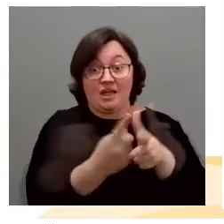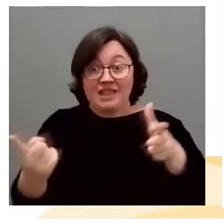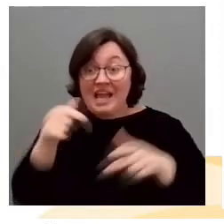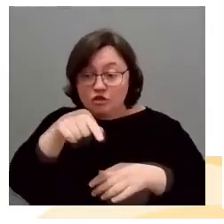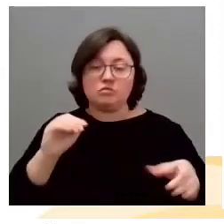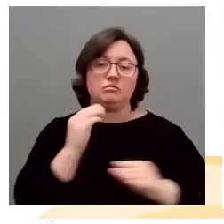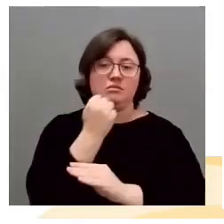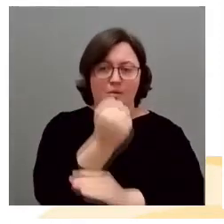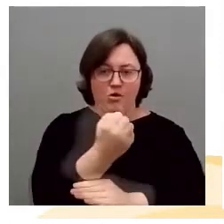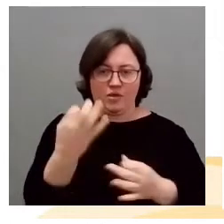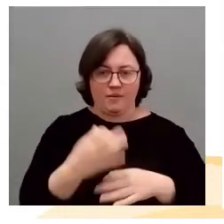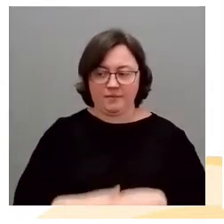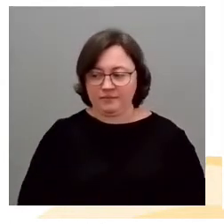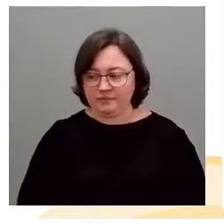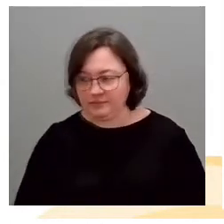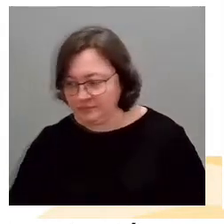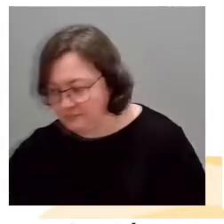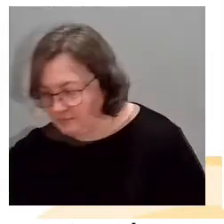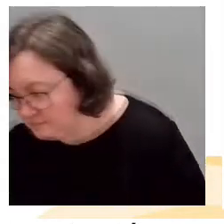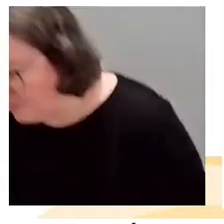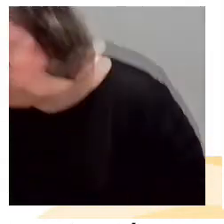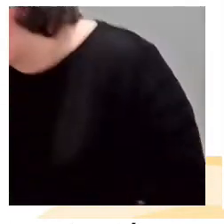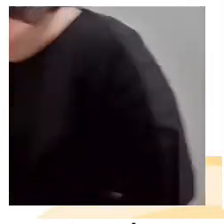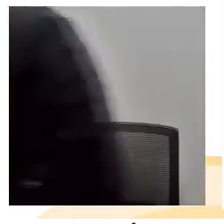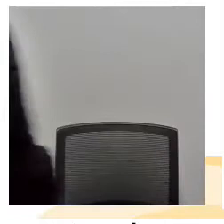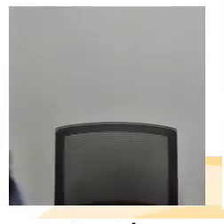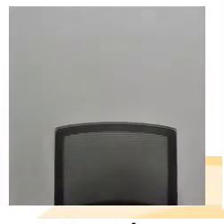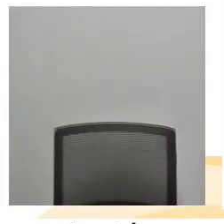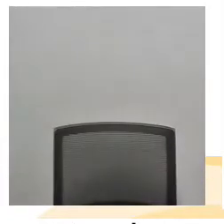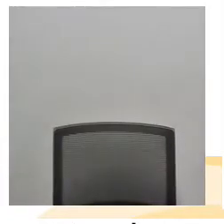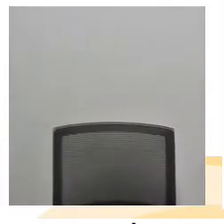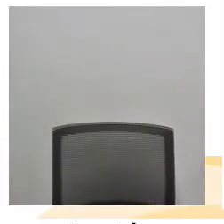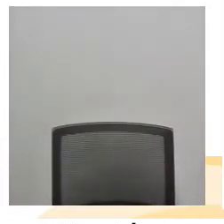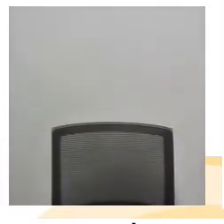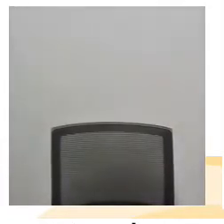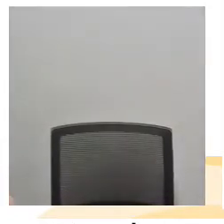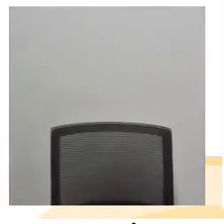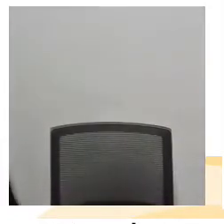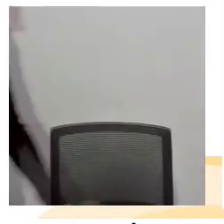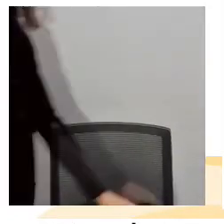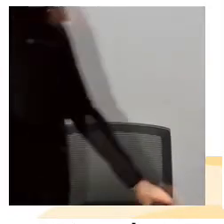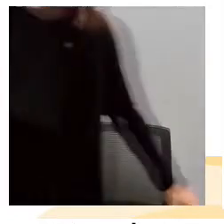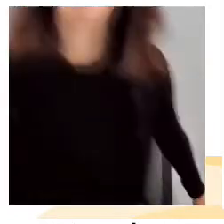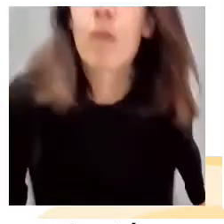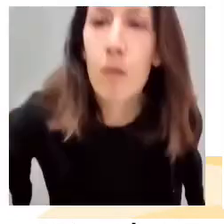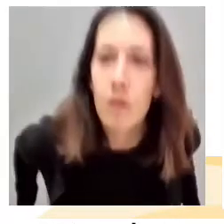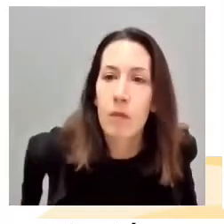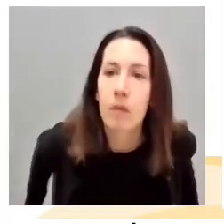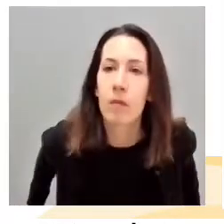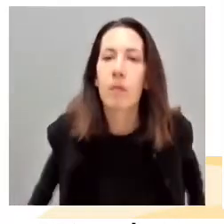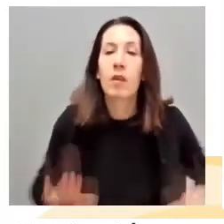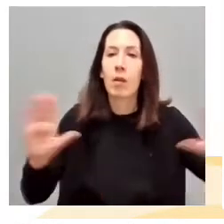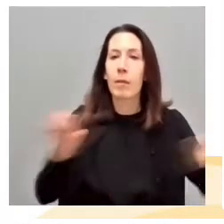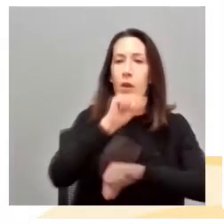social. Sin embargo, la pandemia lo ha arrollado todo. Ha superado a un sistema debilitado y la única solución es volver